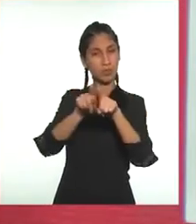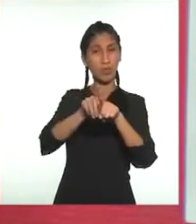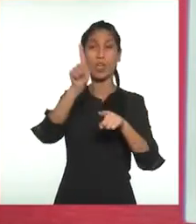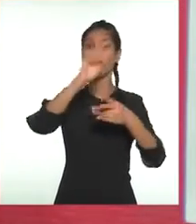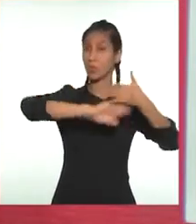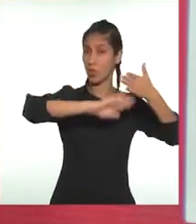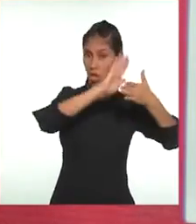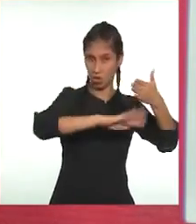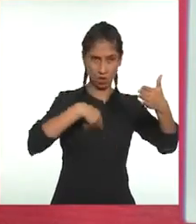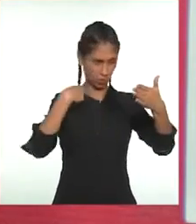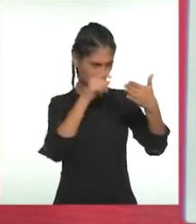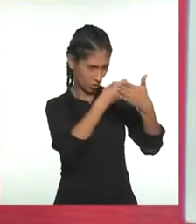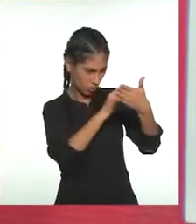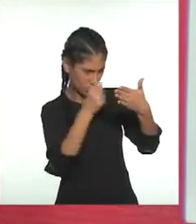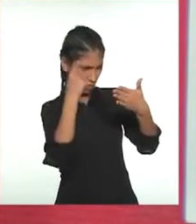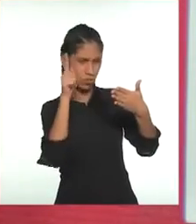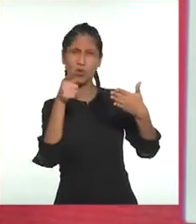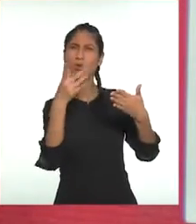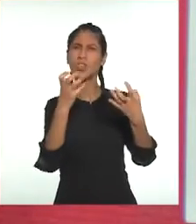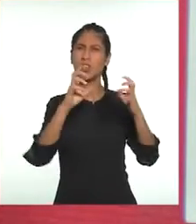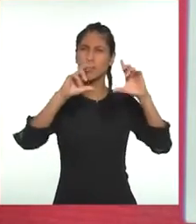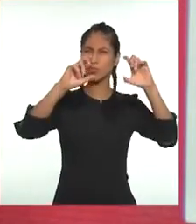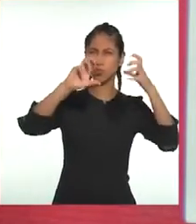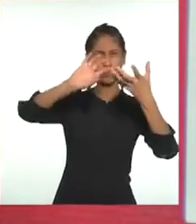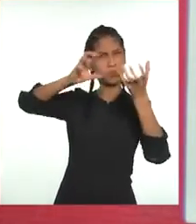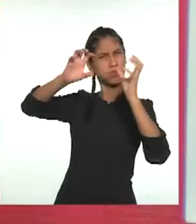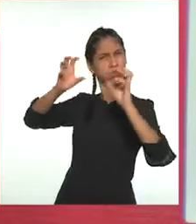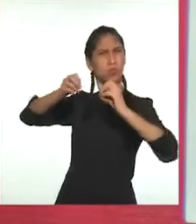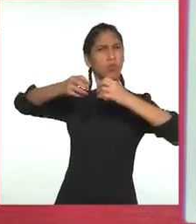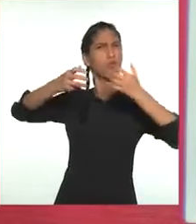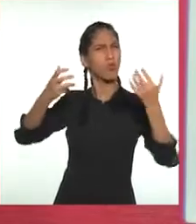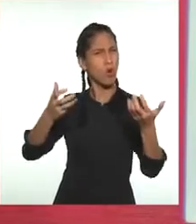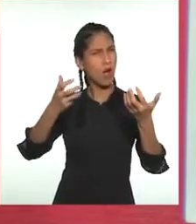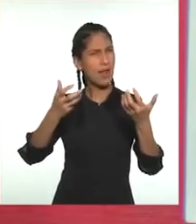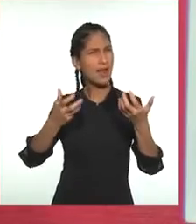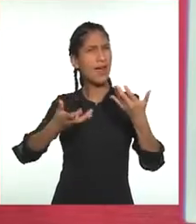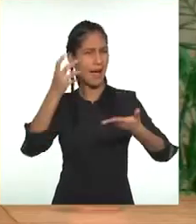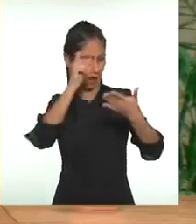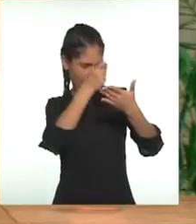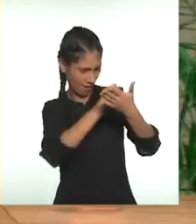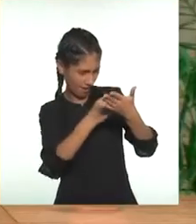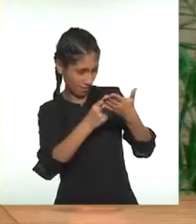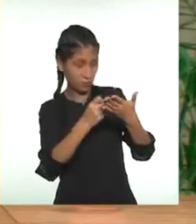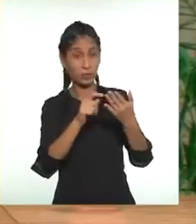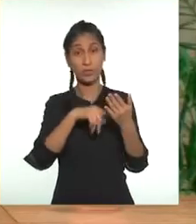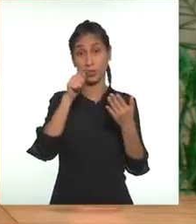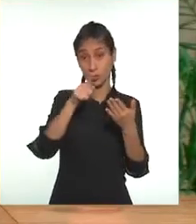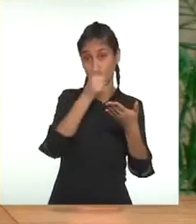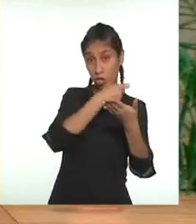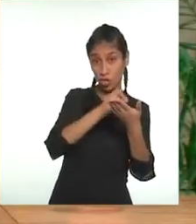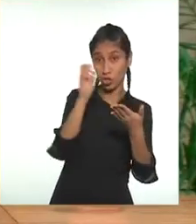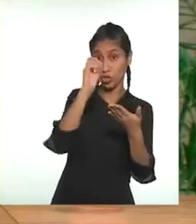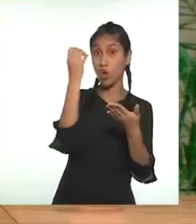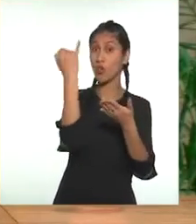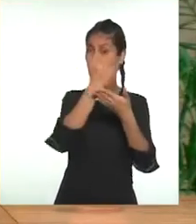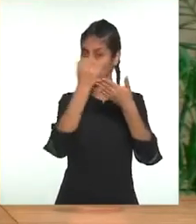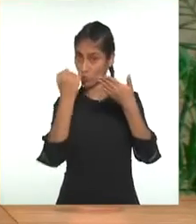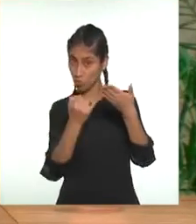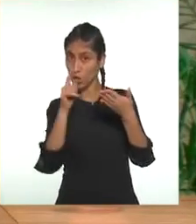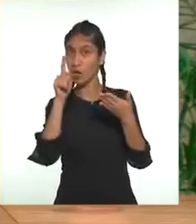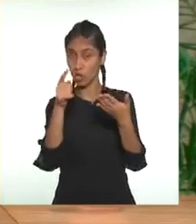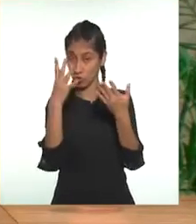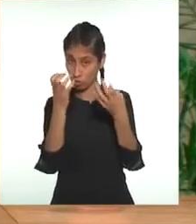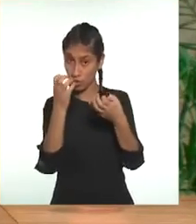una hoja de cuál es tu intención y cuál es la idea de cambio que quieres evidenciar o visibilizar. Si anotas o dibujas la secuencia que vas a